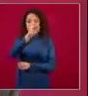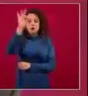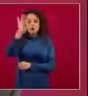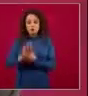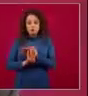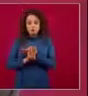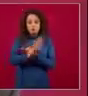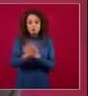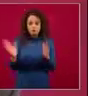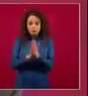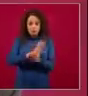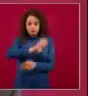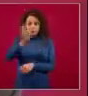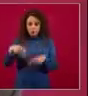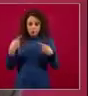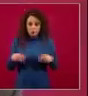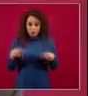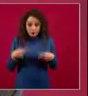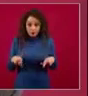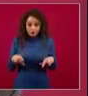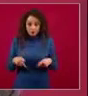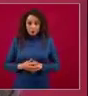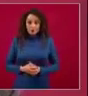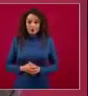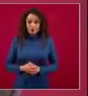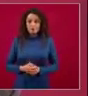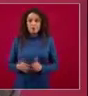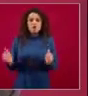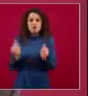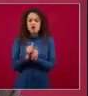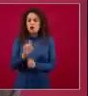80% de las muertes cuando se cubre tan solo al